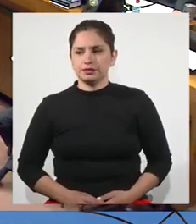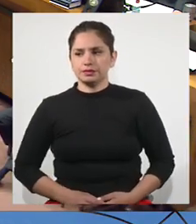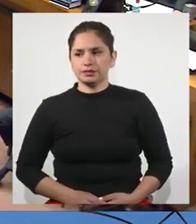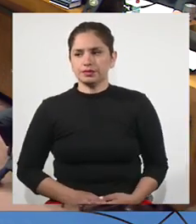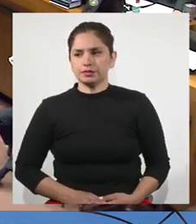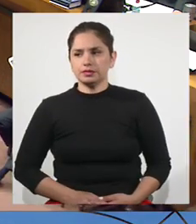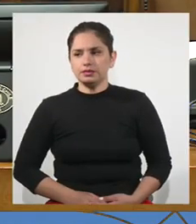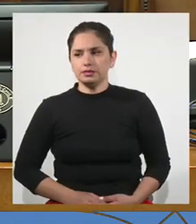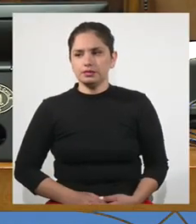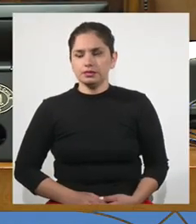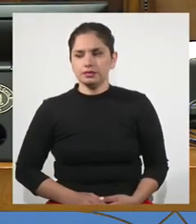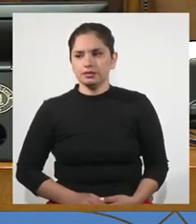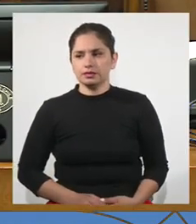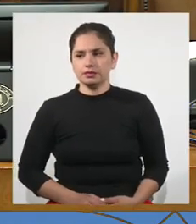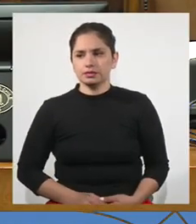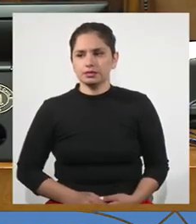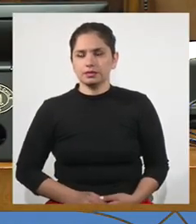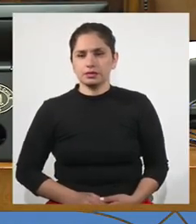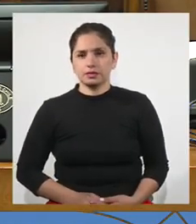Subsecretario.